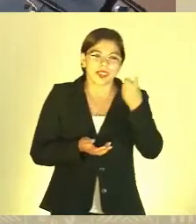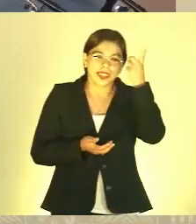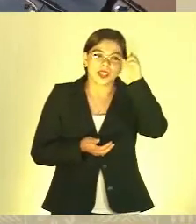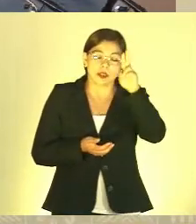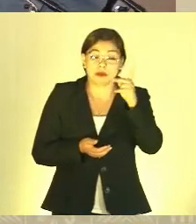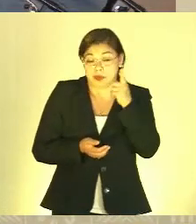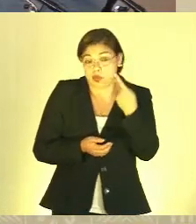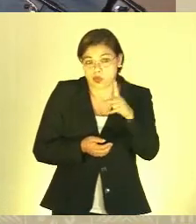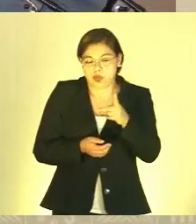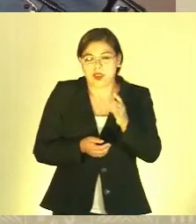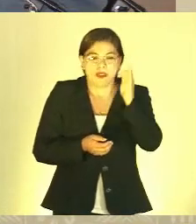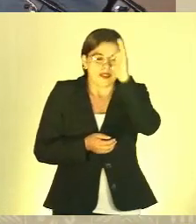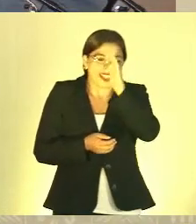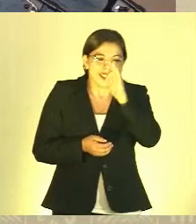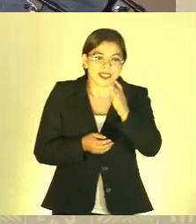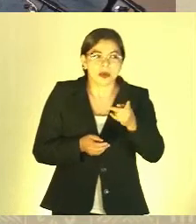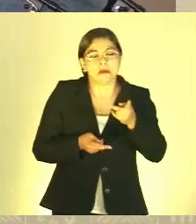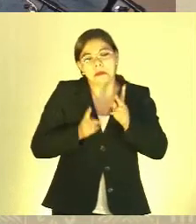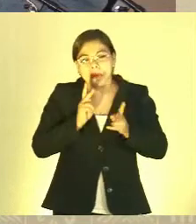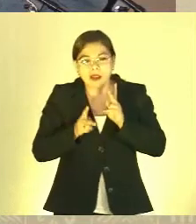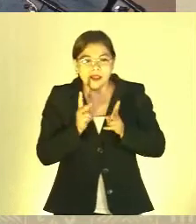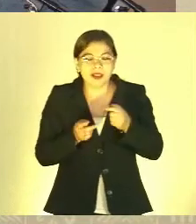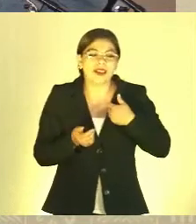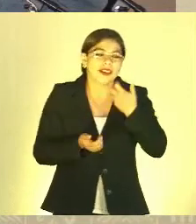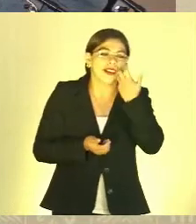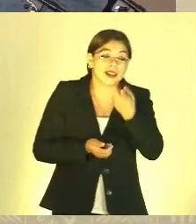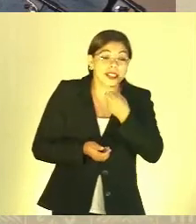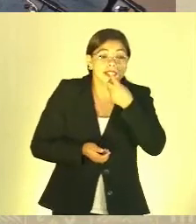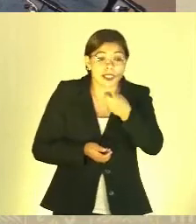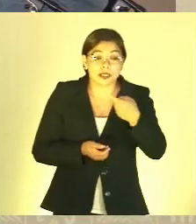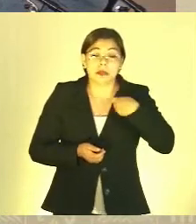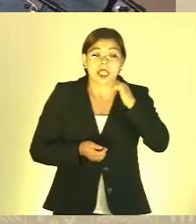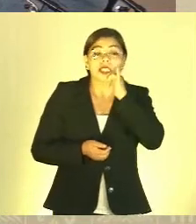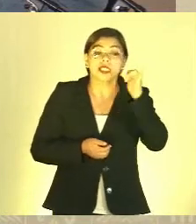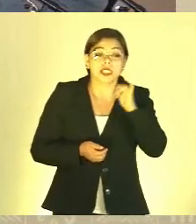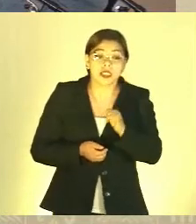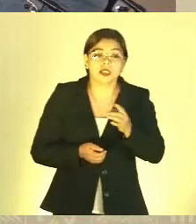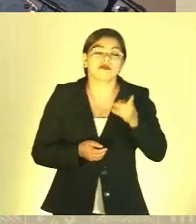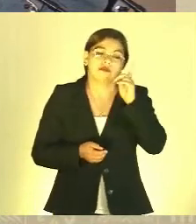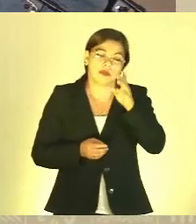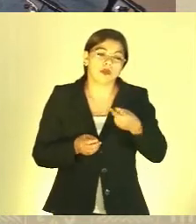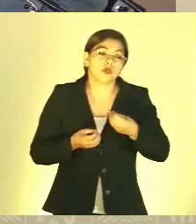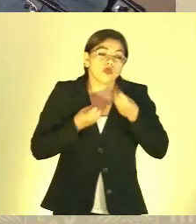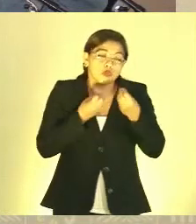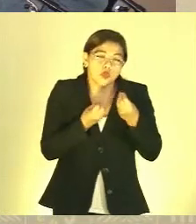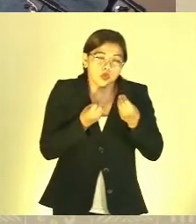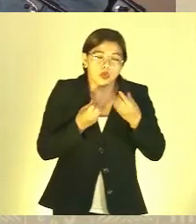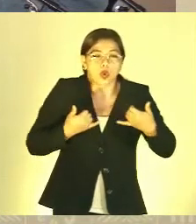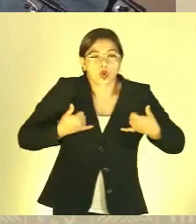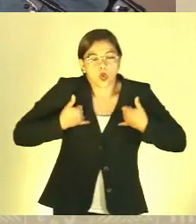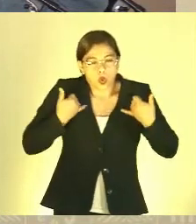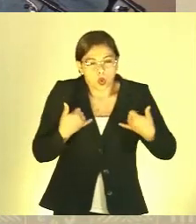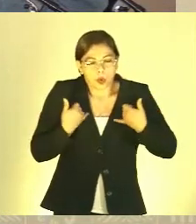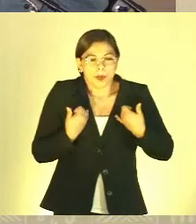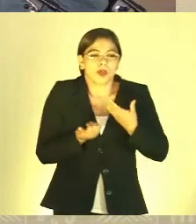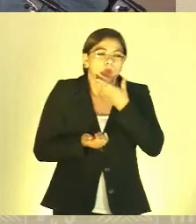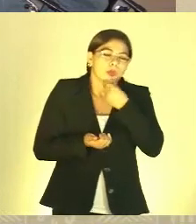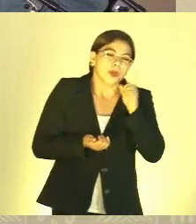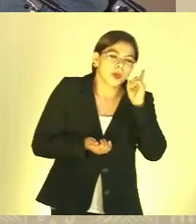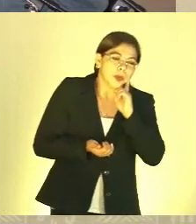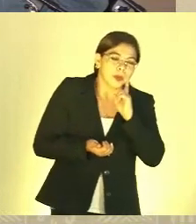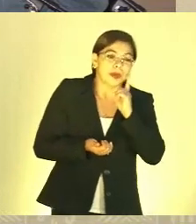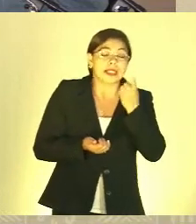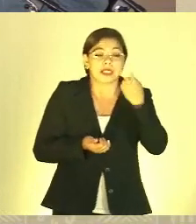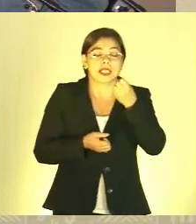esa física de que hablamos. Quiero decirles que acá en Italia lo leyeron muchísimos chicos y chicas de las